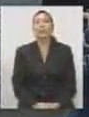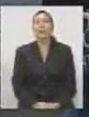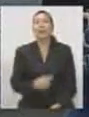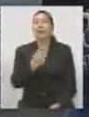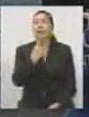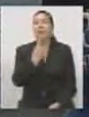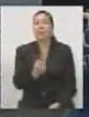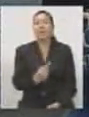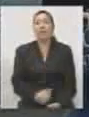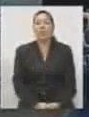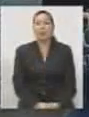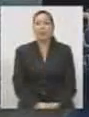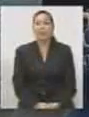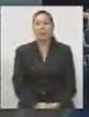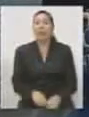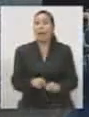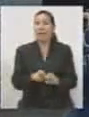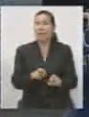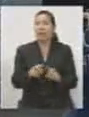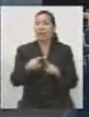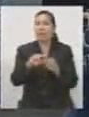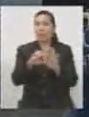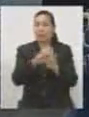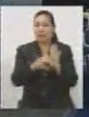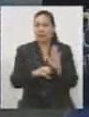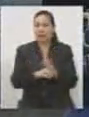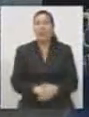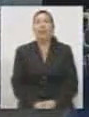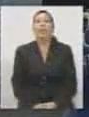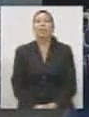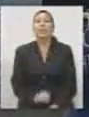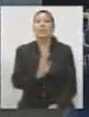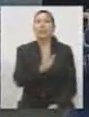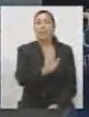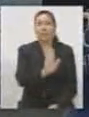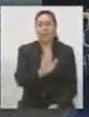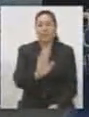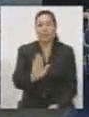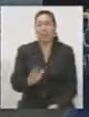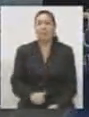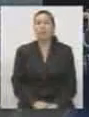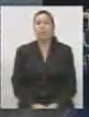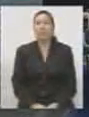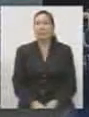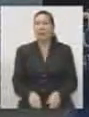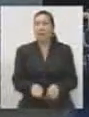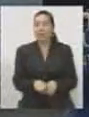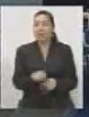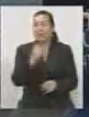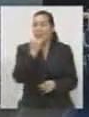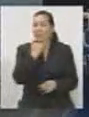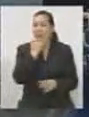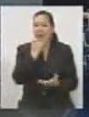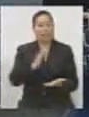hago una invocación al Pleno del Tribunal Constitucional que ellos mismos corrijan este error que